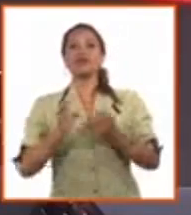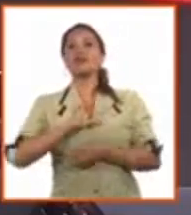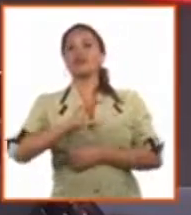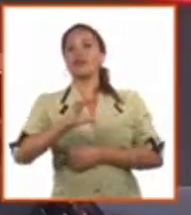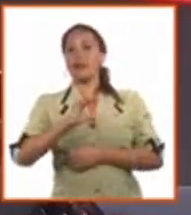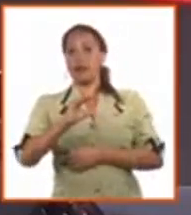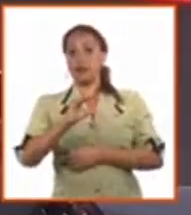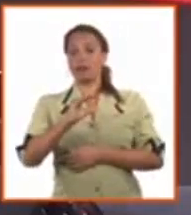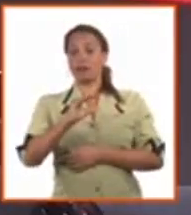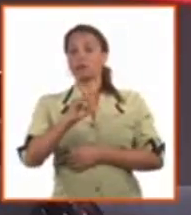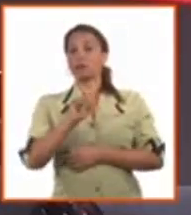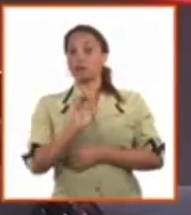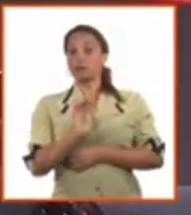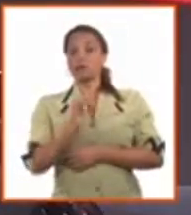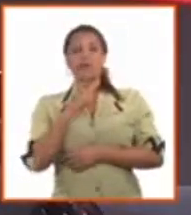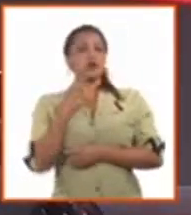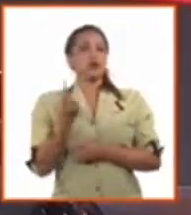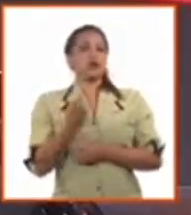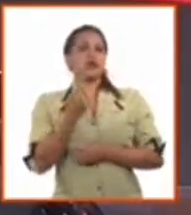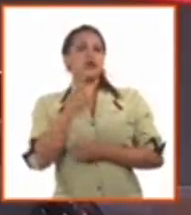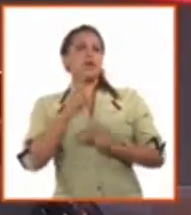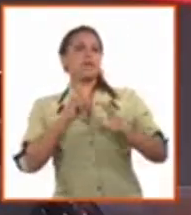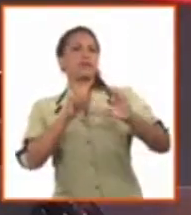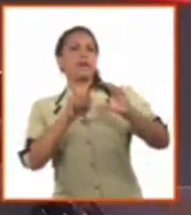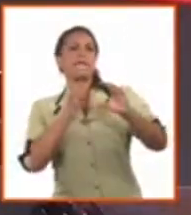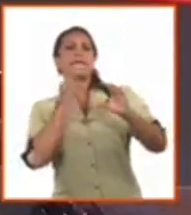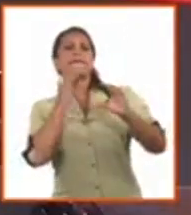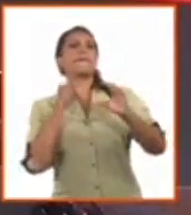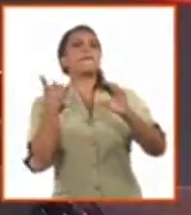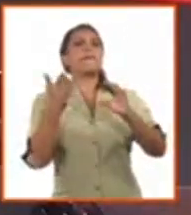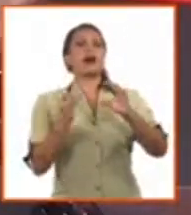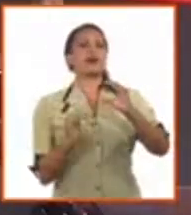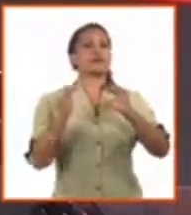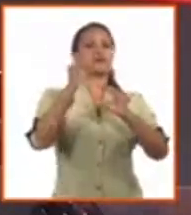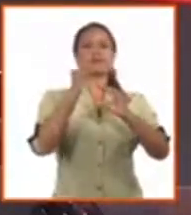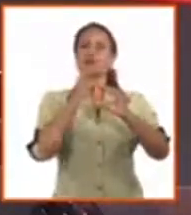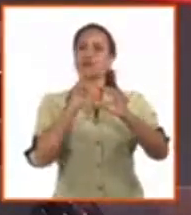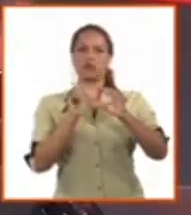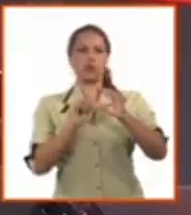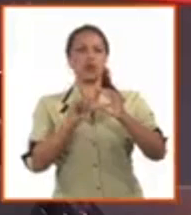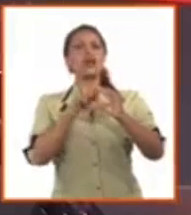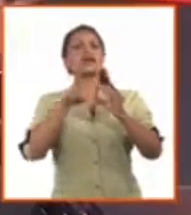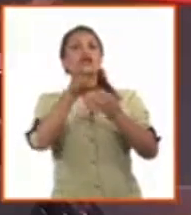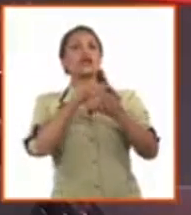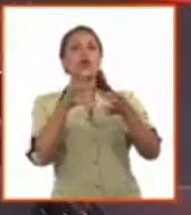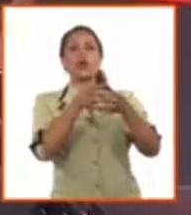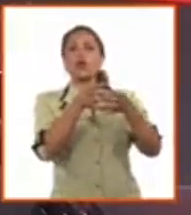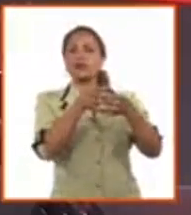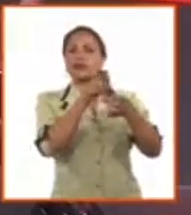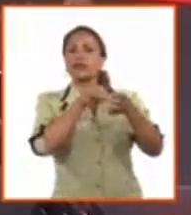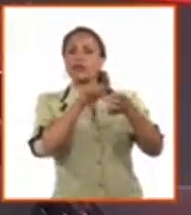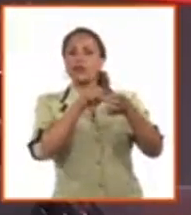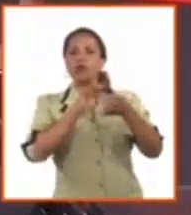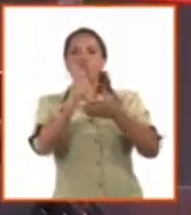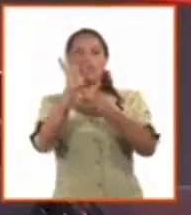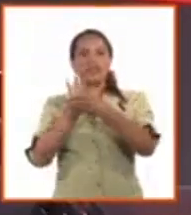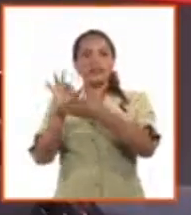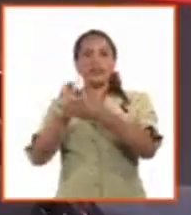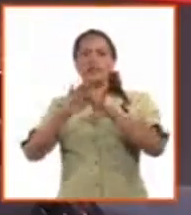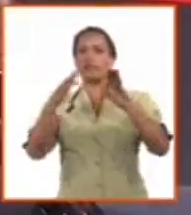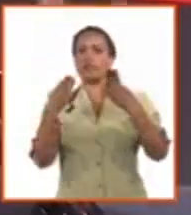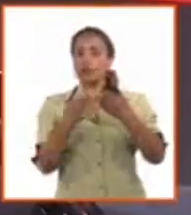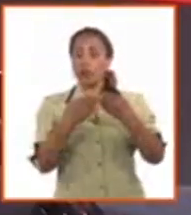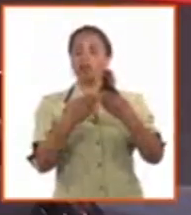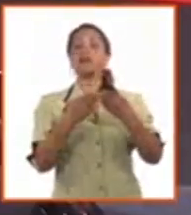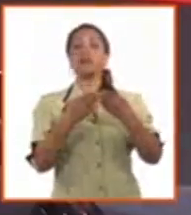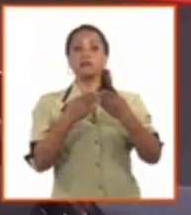distribución salarial que no es para repartir más salario sino que supone una organización una estructura un diseño de